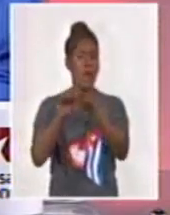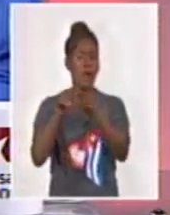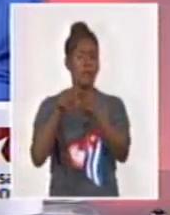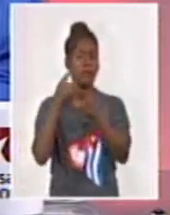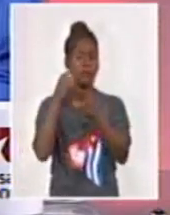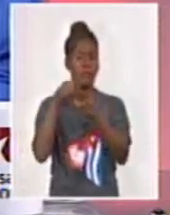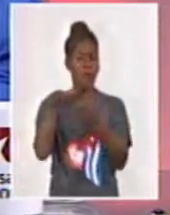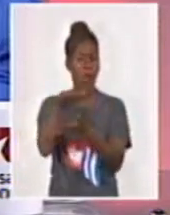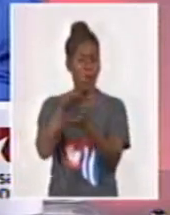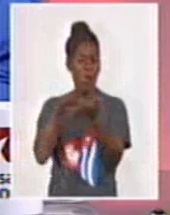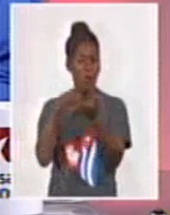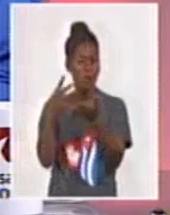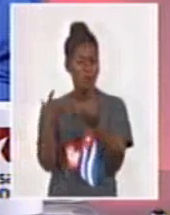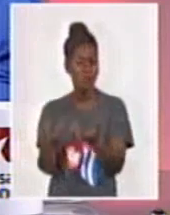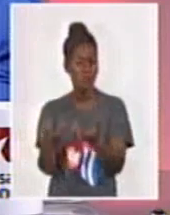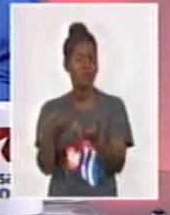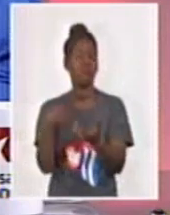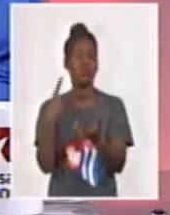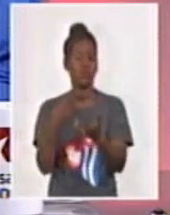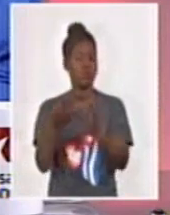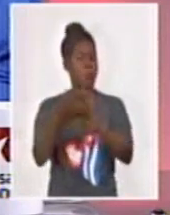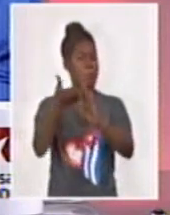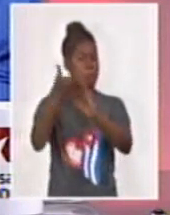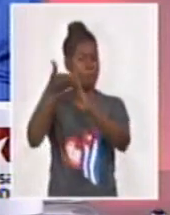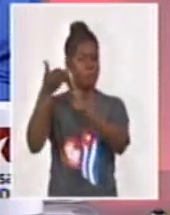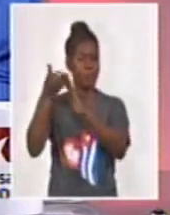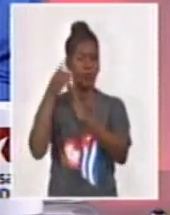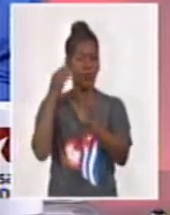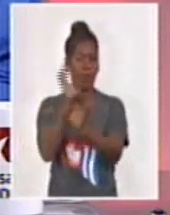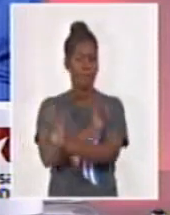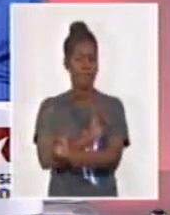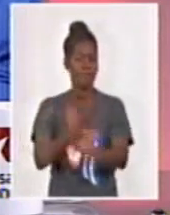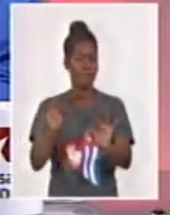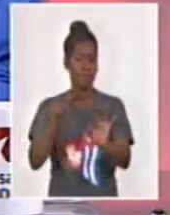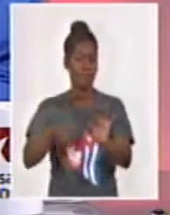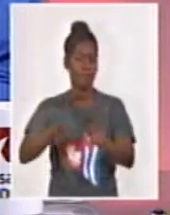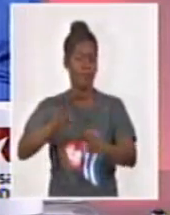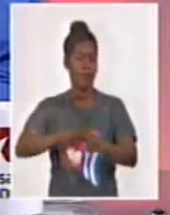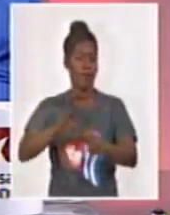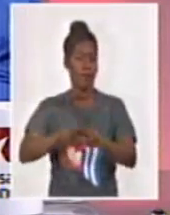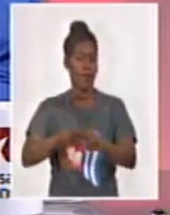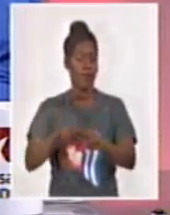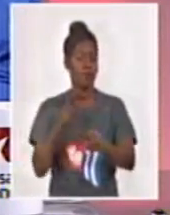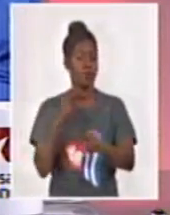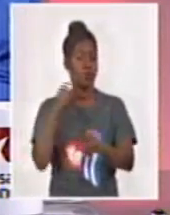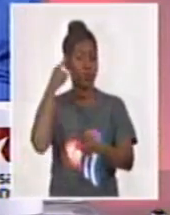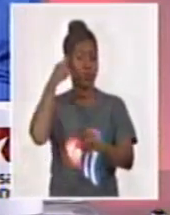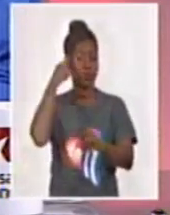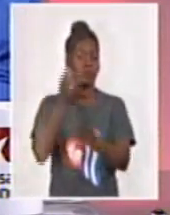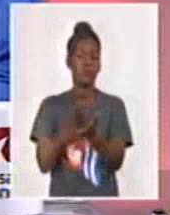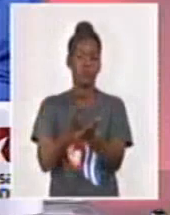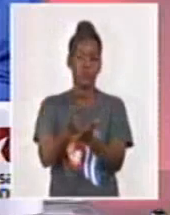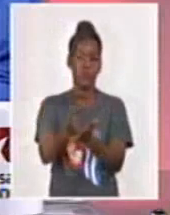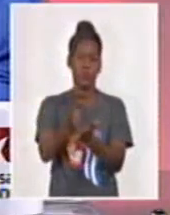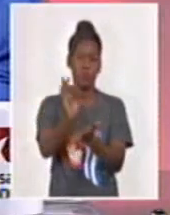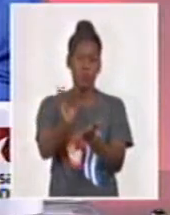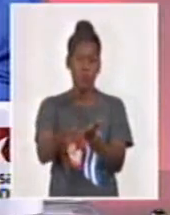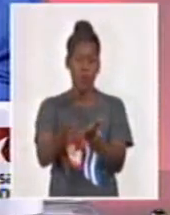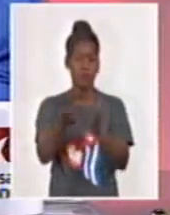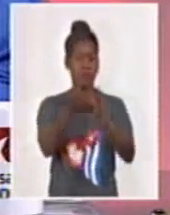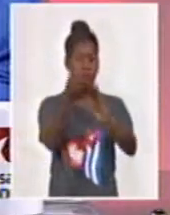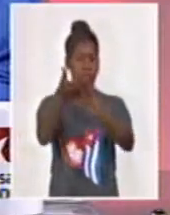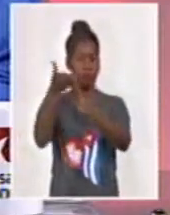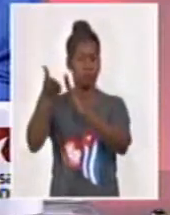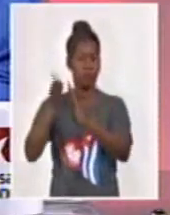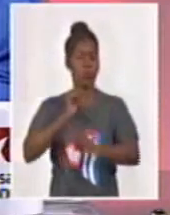que ha tenido también una participación activa de todo el pueblo de la capital, y así seguirá en lo sucesivo, porque nos hemos propuesto incluso de